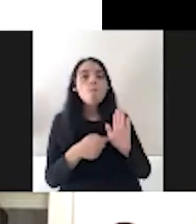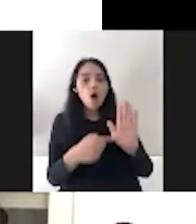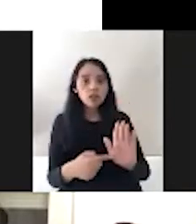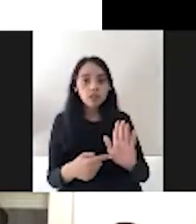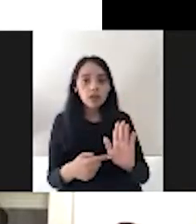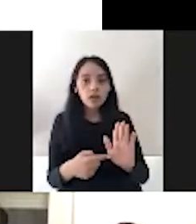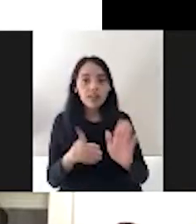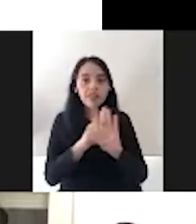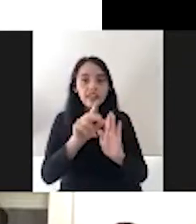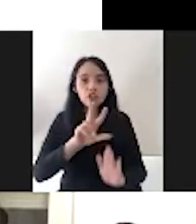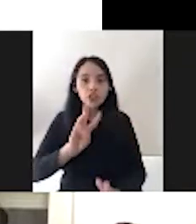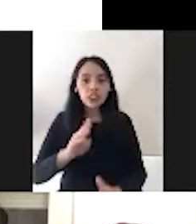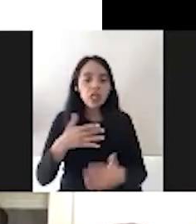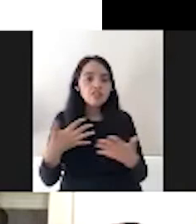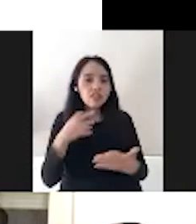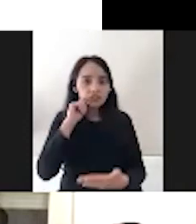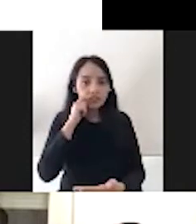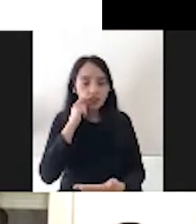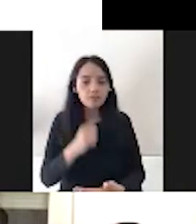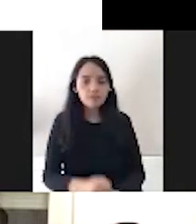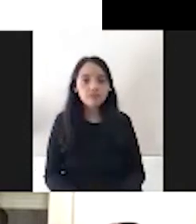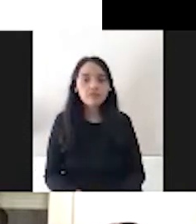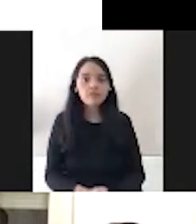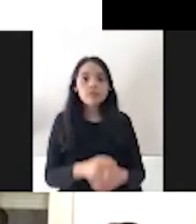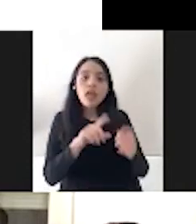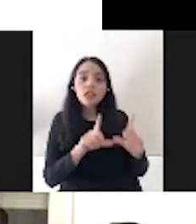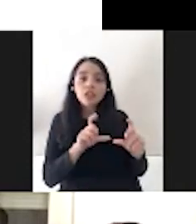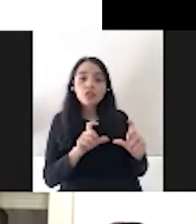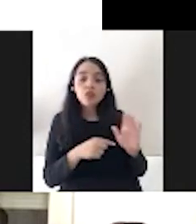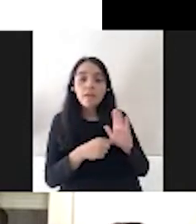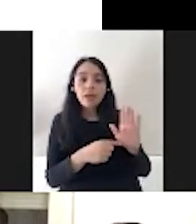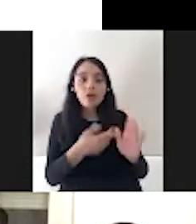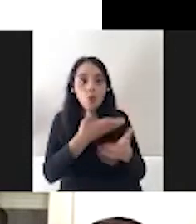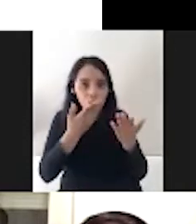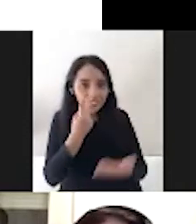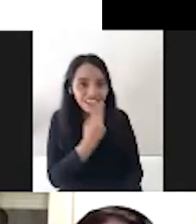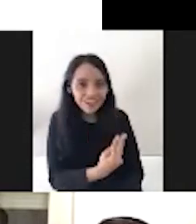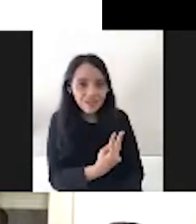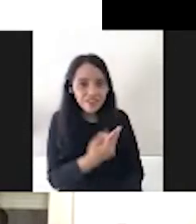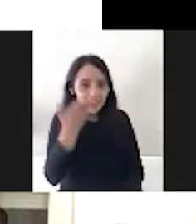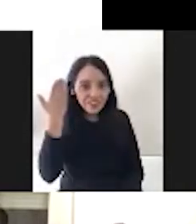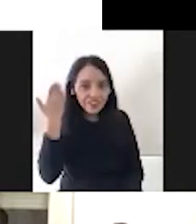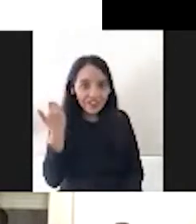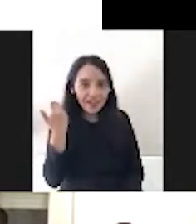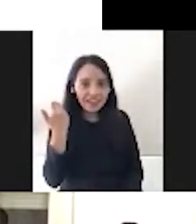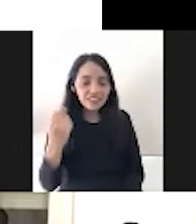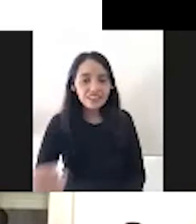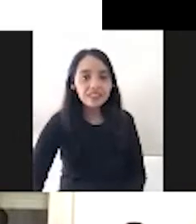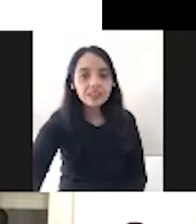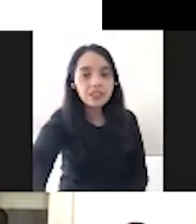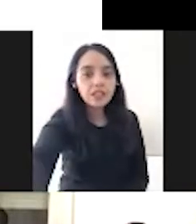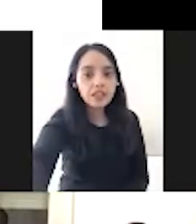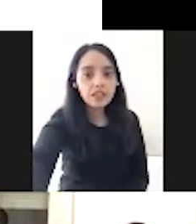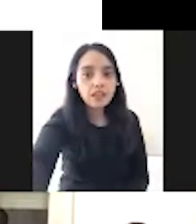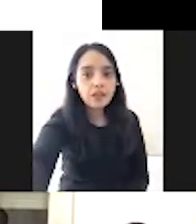decreto 83. Es una imagen que sin duda la han visto otras veces, pero nunca sobra